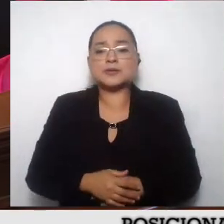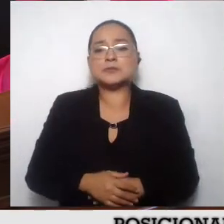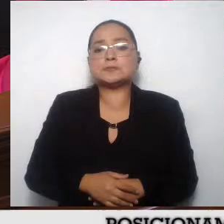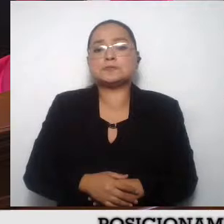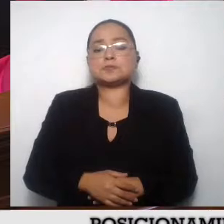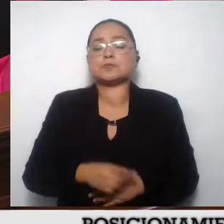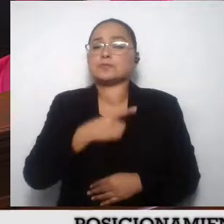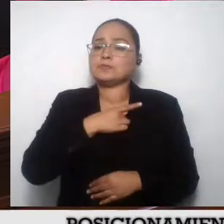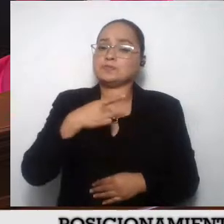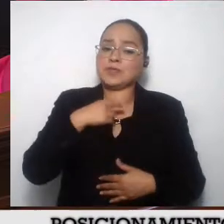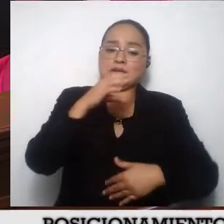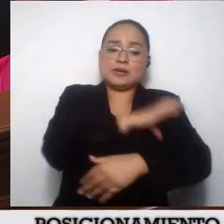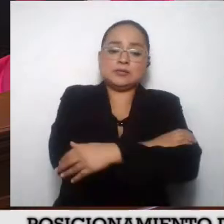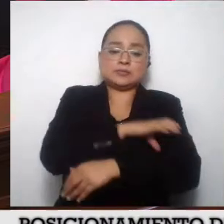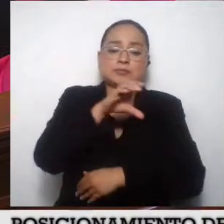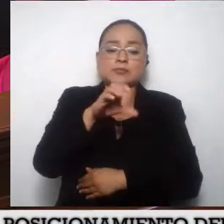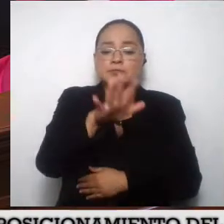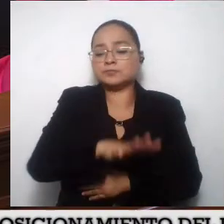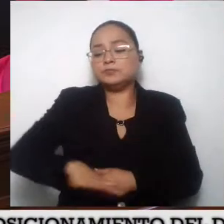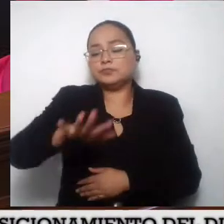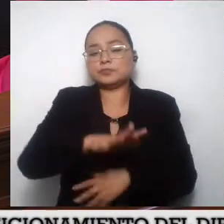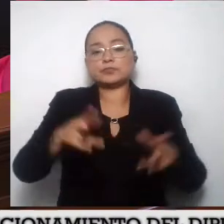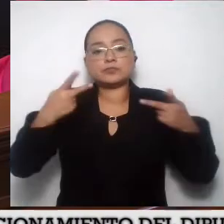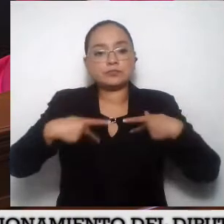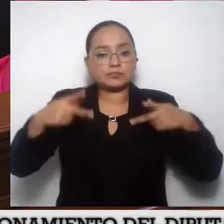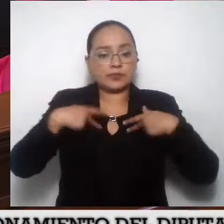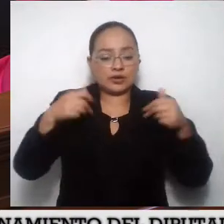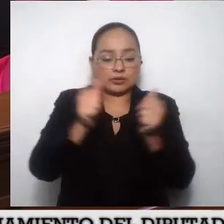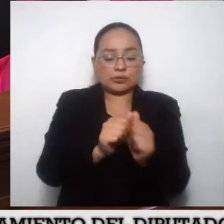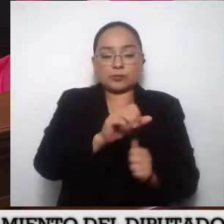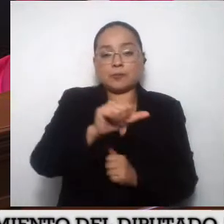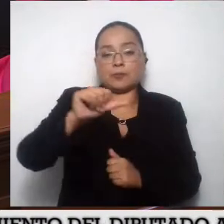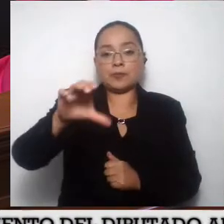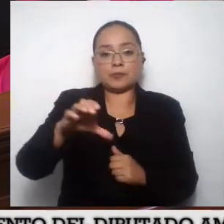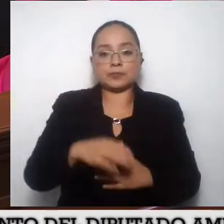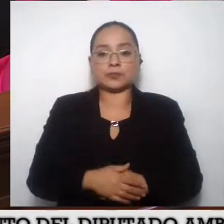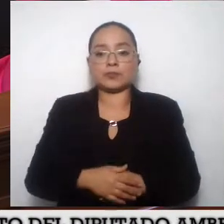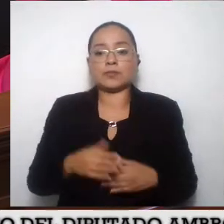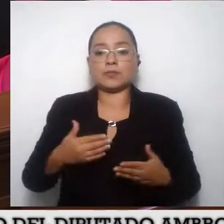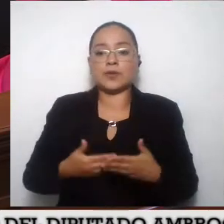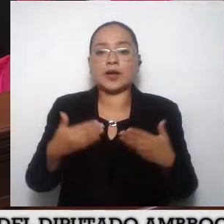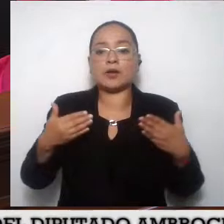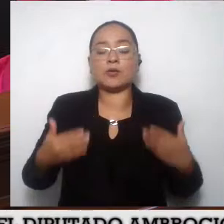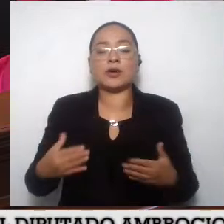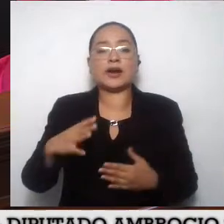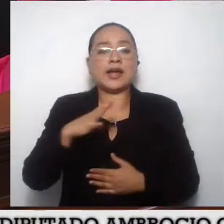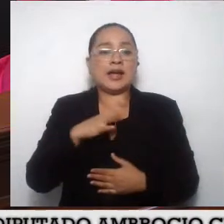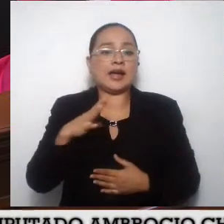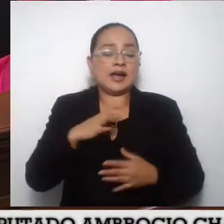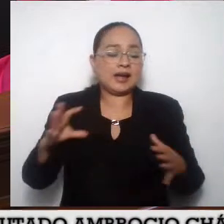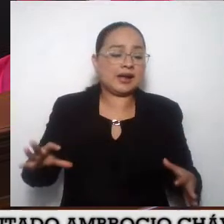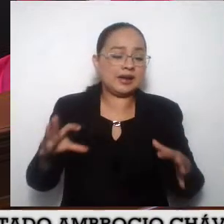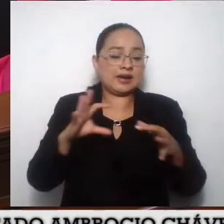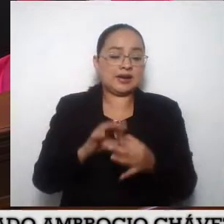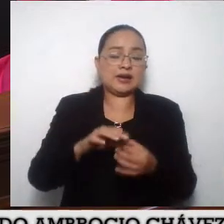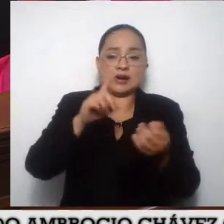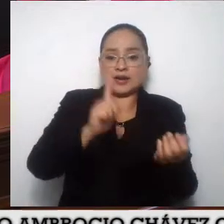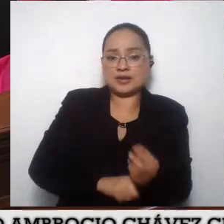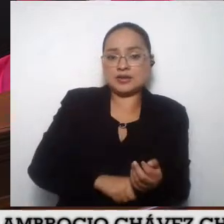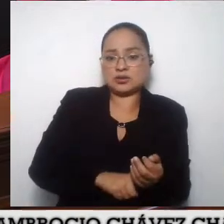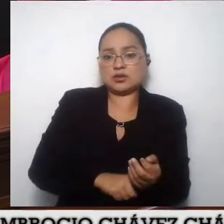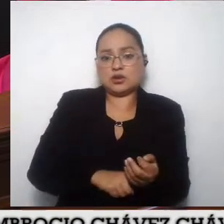a la sociedad civil. Ahora que hay una ola democrática y de cambio en este país, aprovechemos para